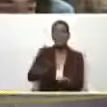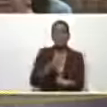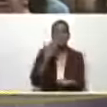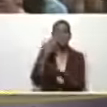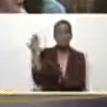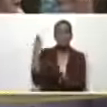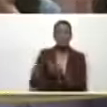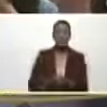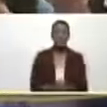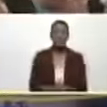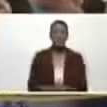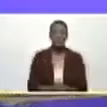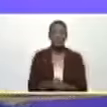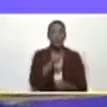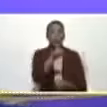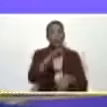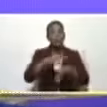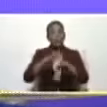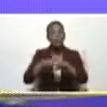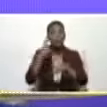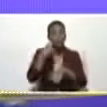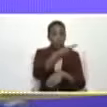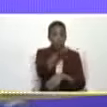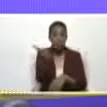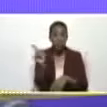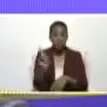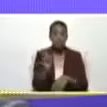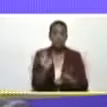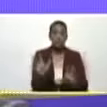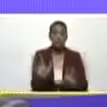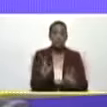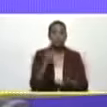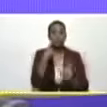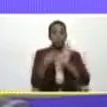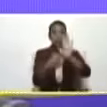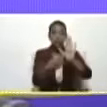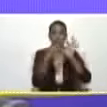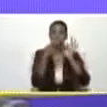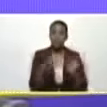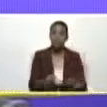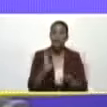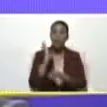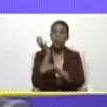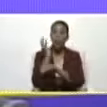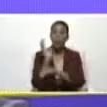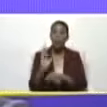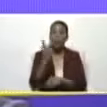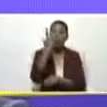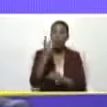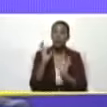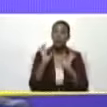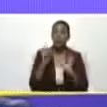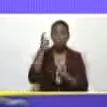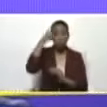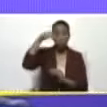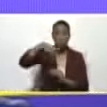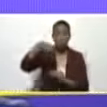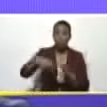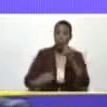bulla bueno fíjense ustedes se ha dado exitosamente el congreso